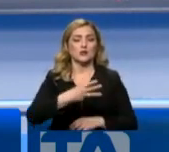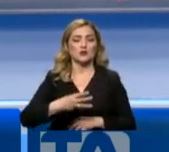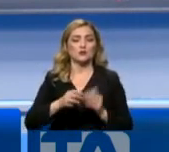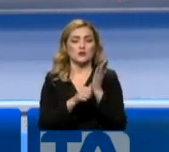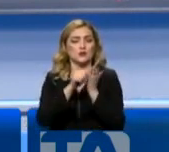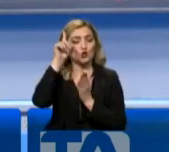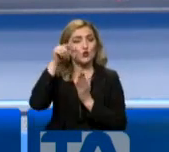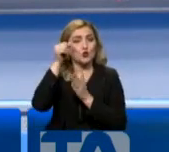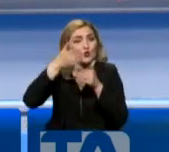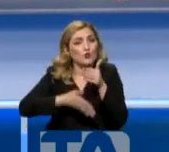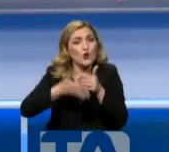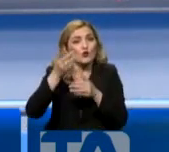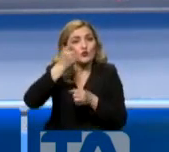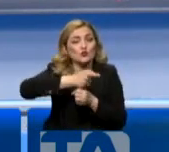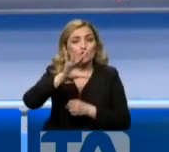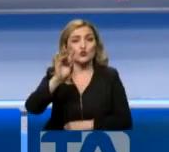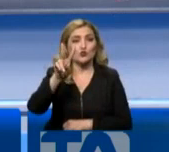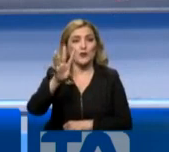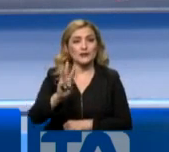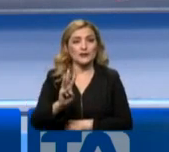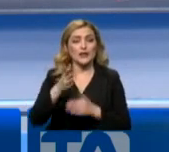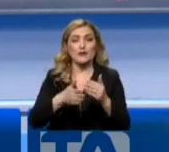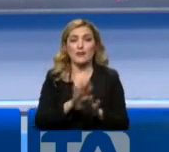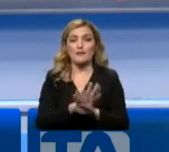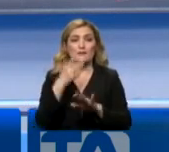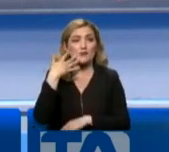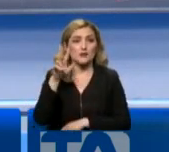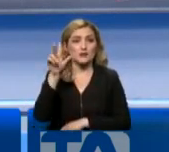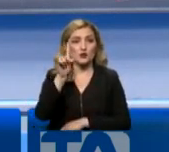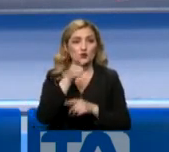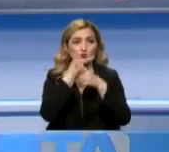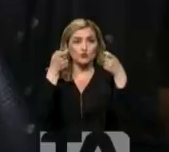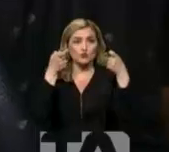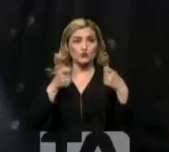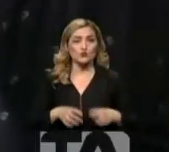el plazo que establece el decreto 826 terminará el 31 de marzo.